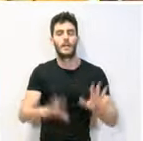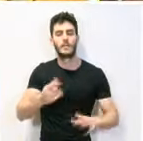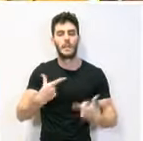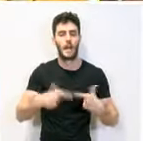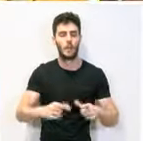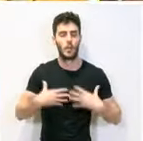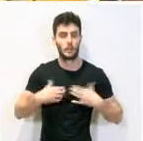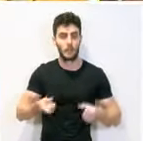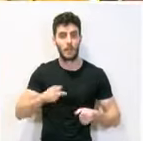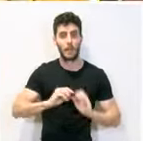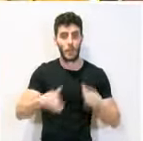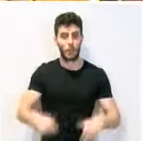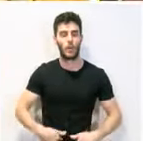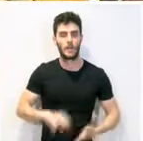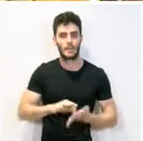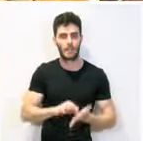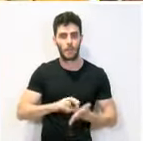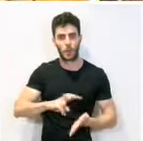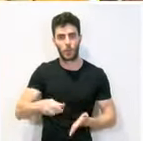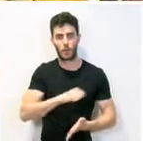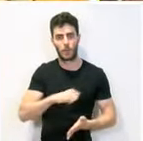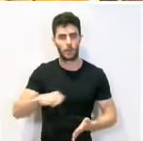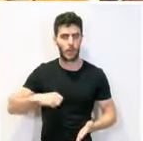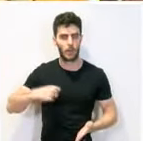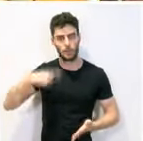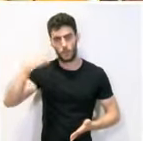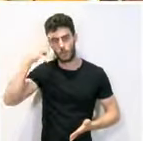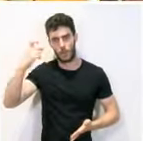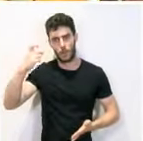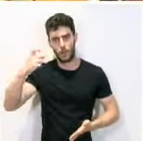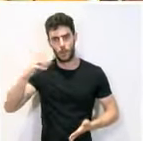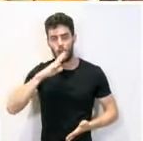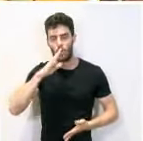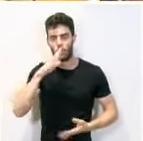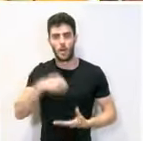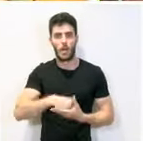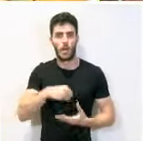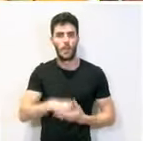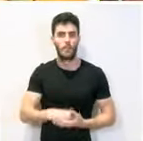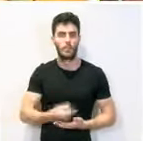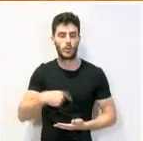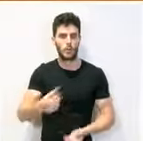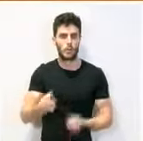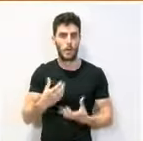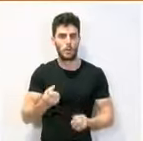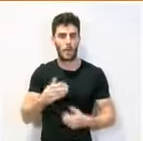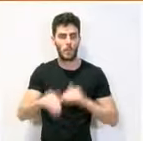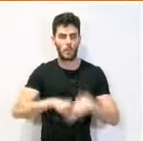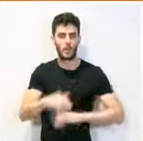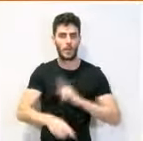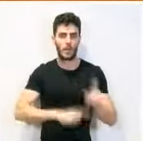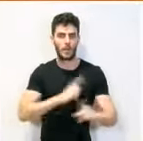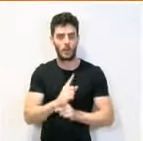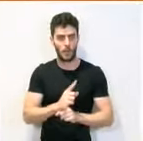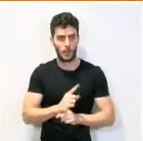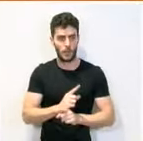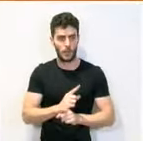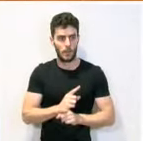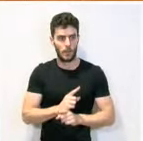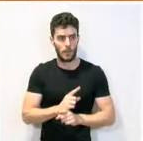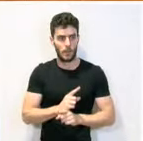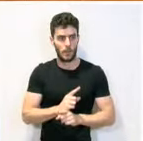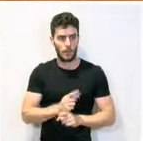de la recuperación de otros servicios privatizados. Creo que, por las indicaciones que me han comentado, votarán en contra.